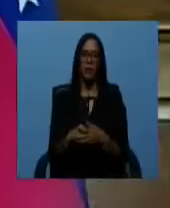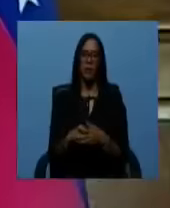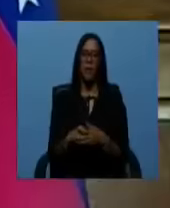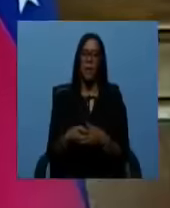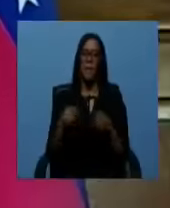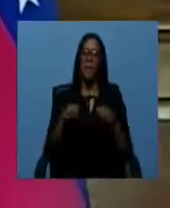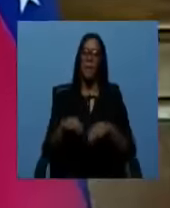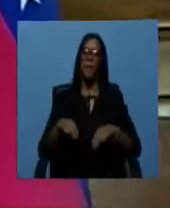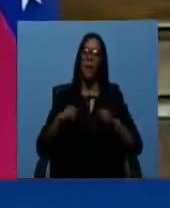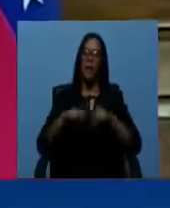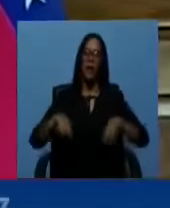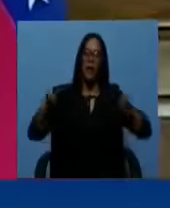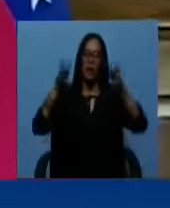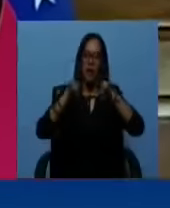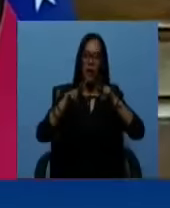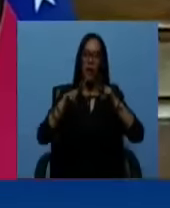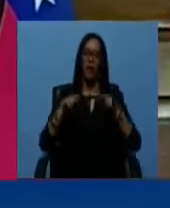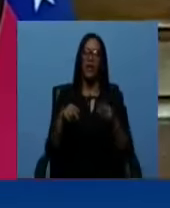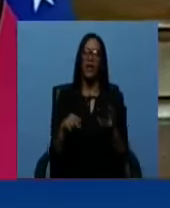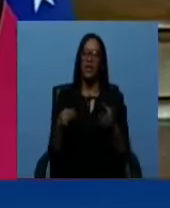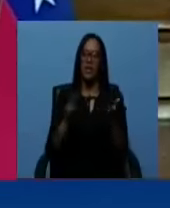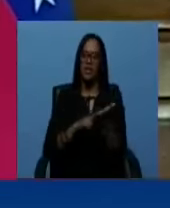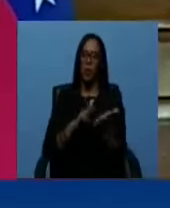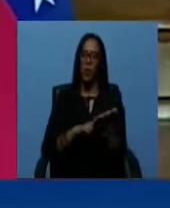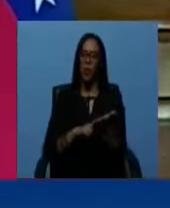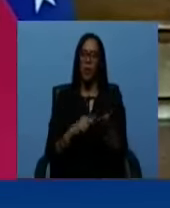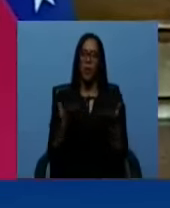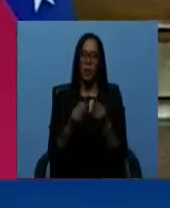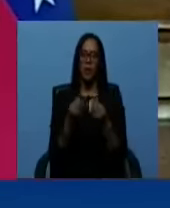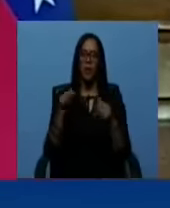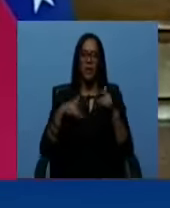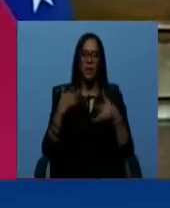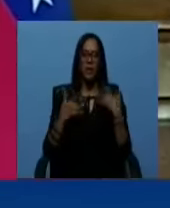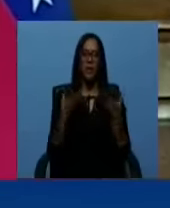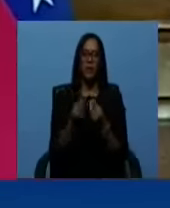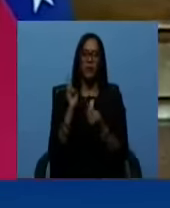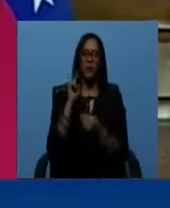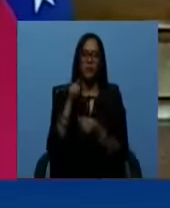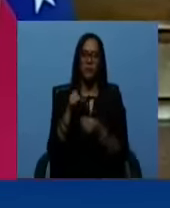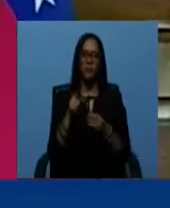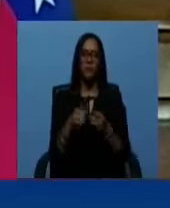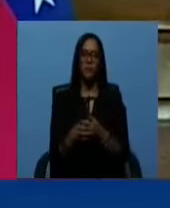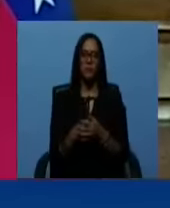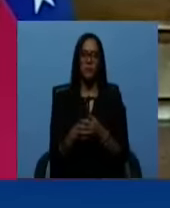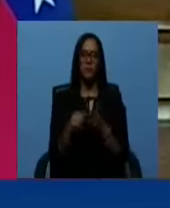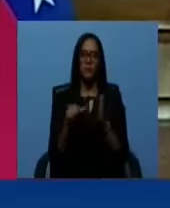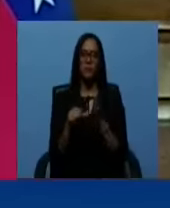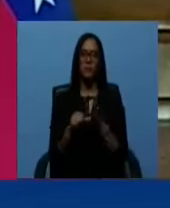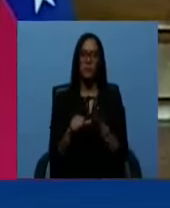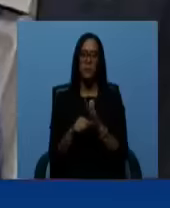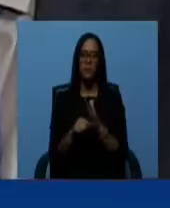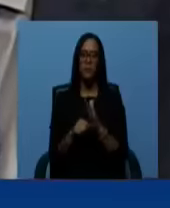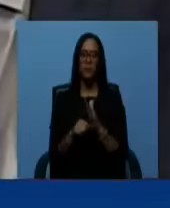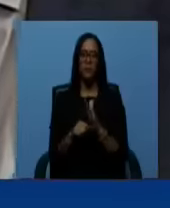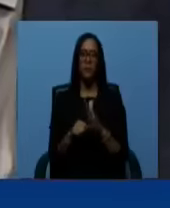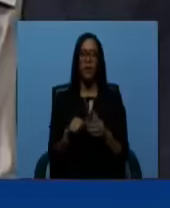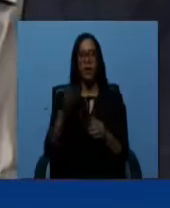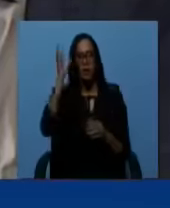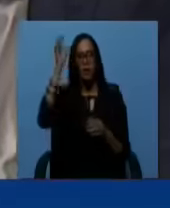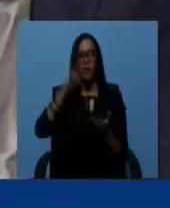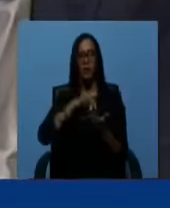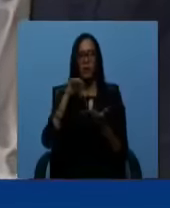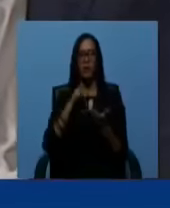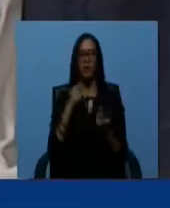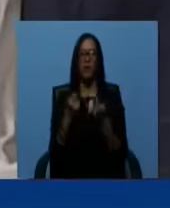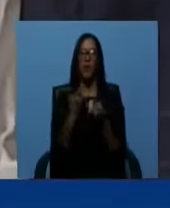y del sector seguro que nos acompañan hoy en esta actividad junto a usted y donde a través del Consejo Nacional de